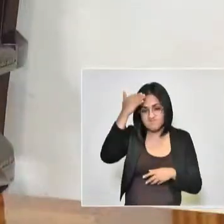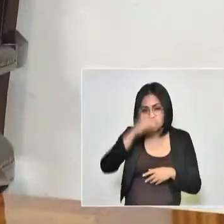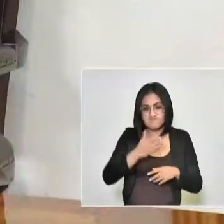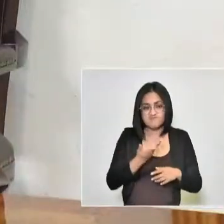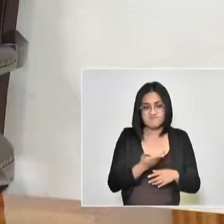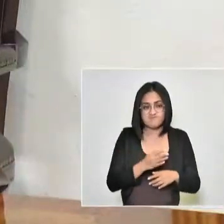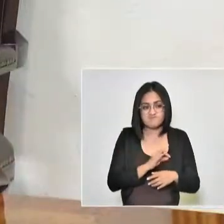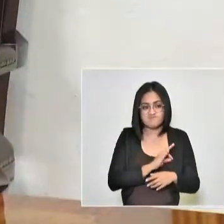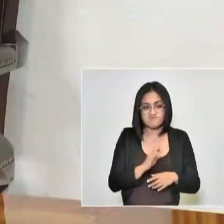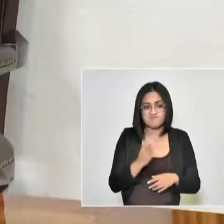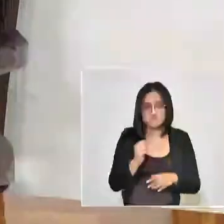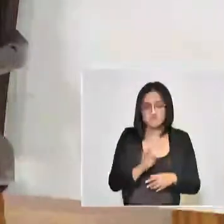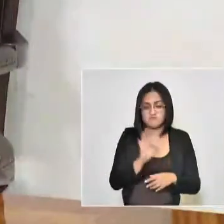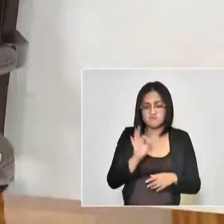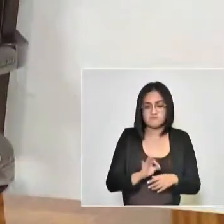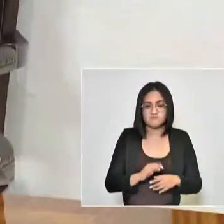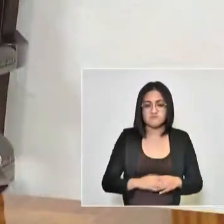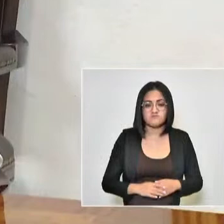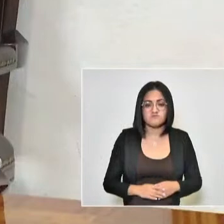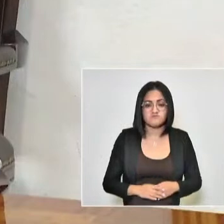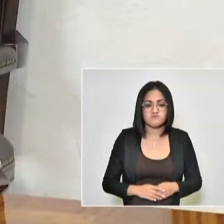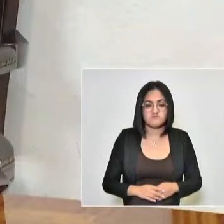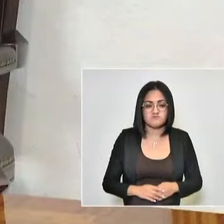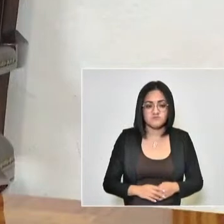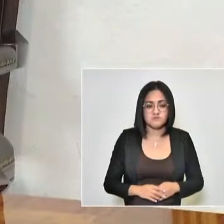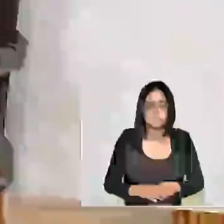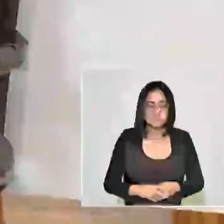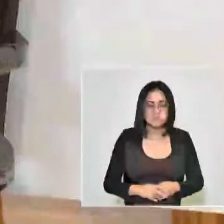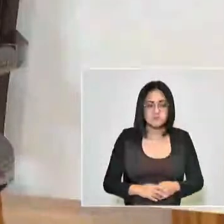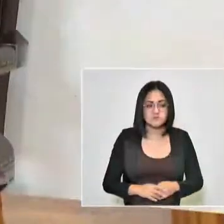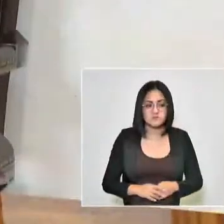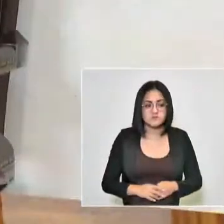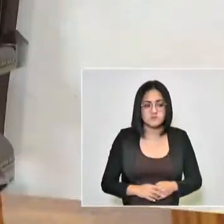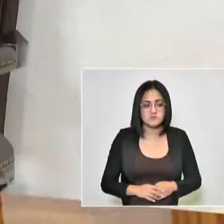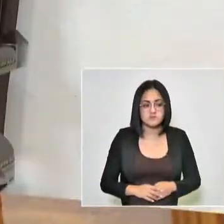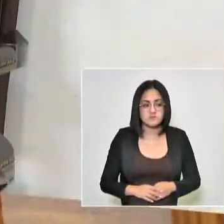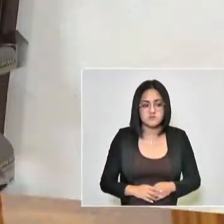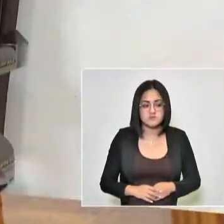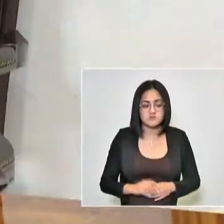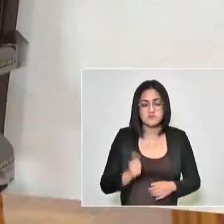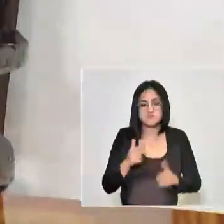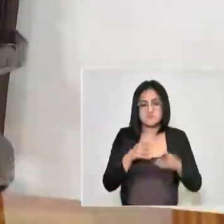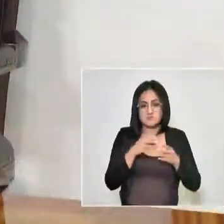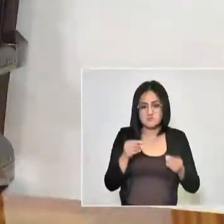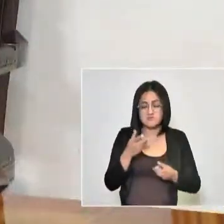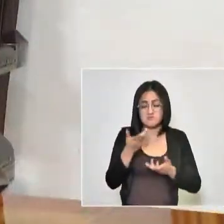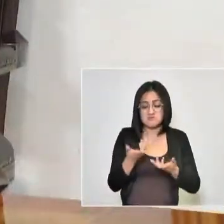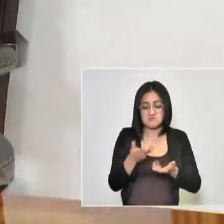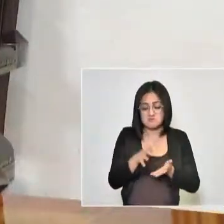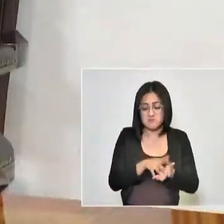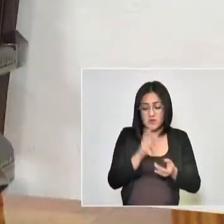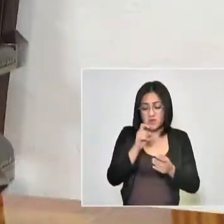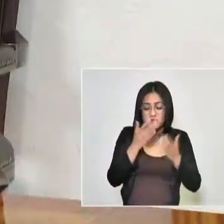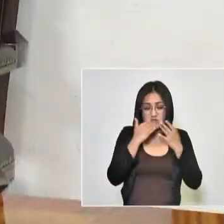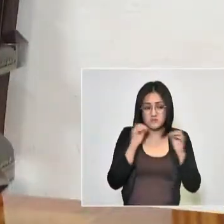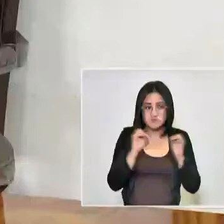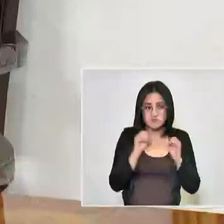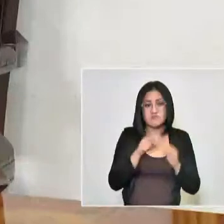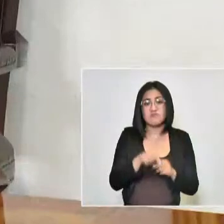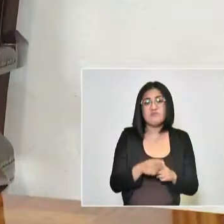ser 9%. Sí, gobernador. Las sequías están